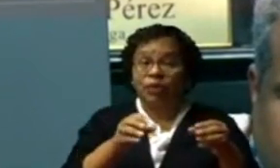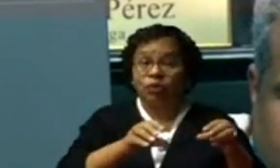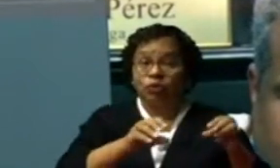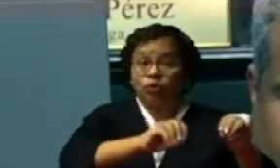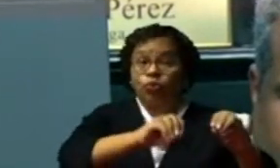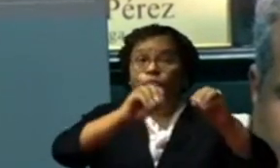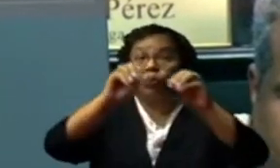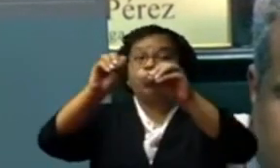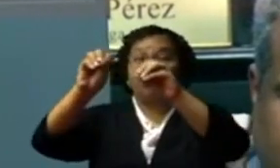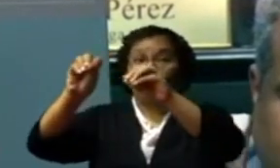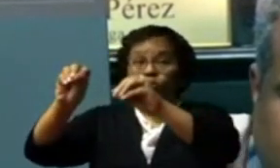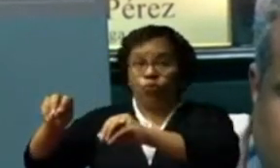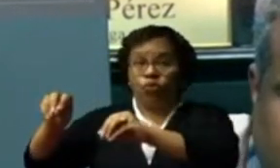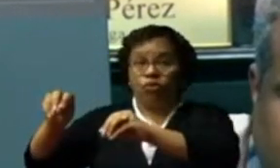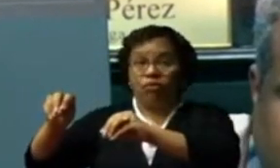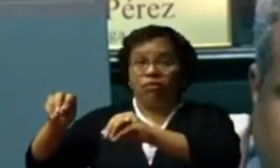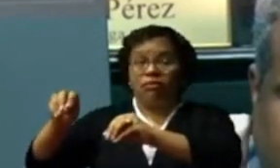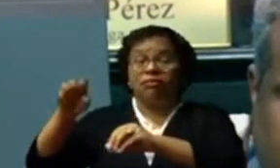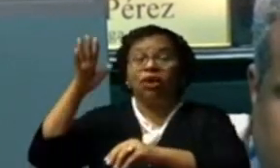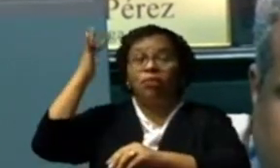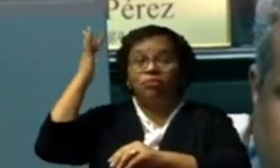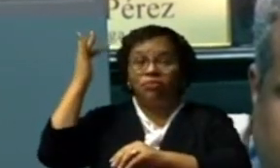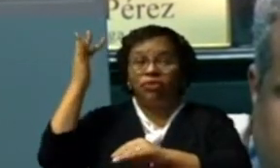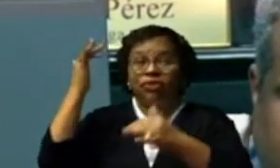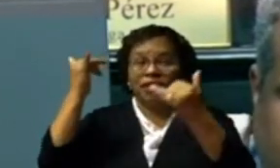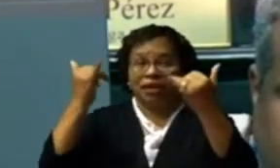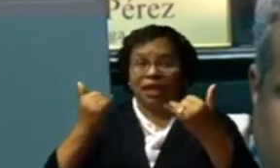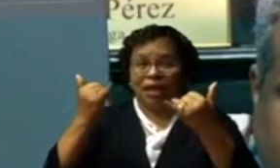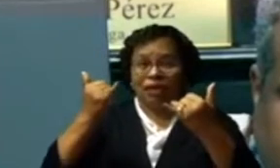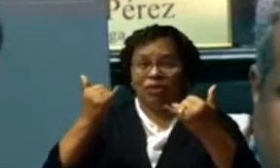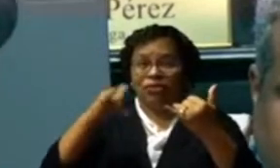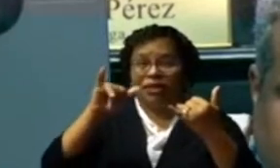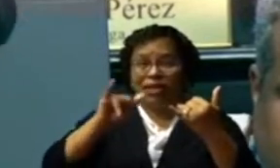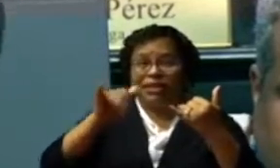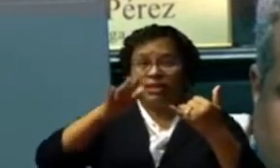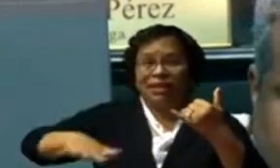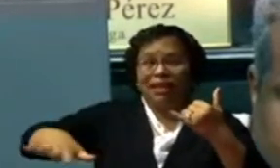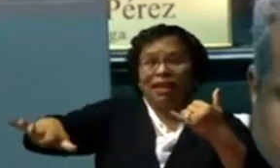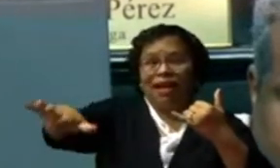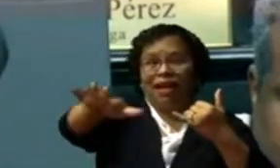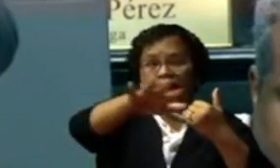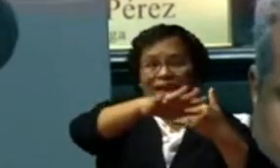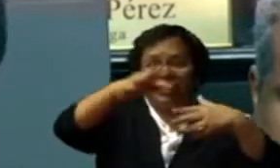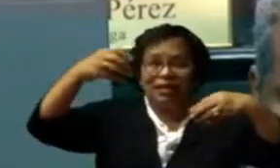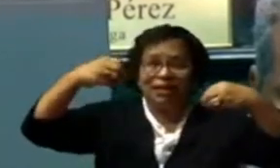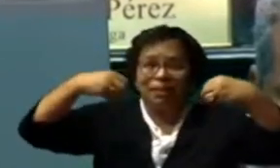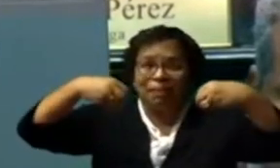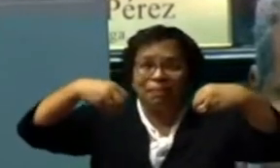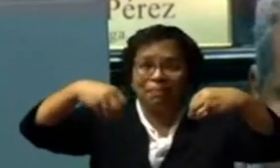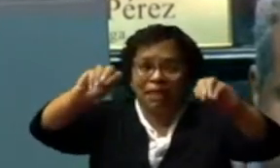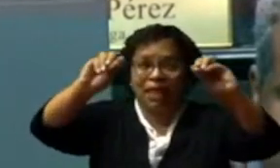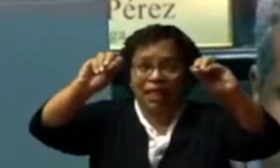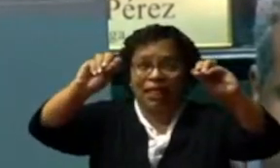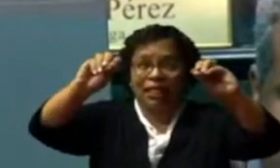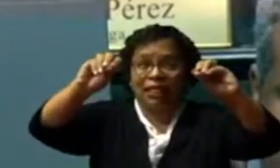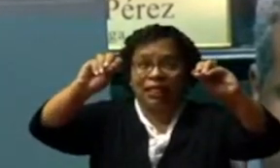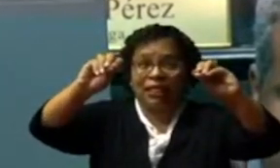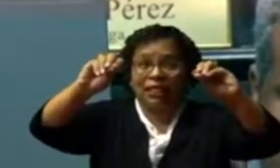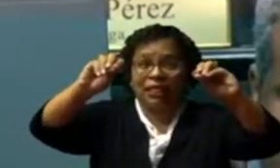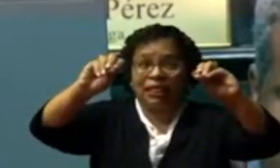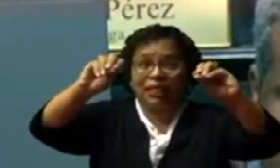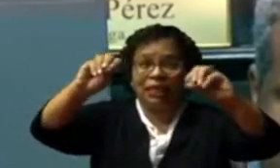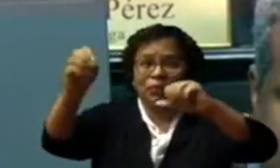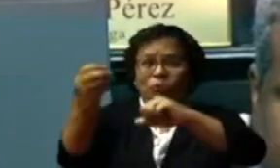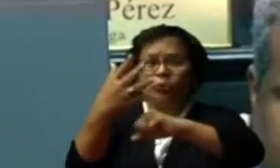una alta contaminación al medio ambiente, a los moradores que